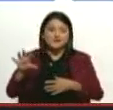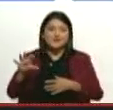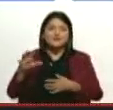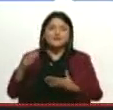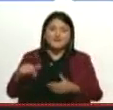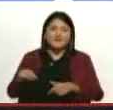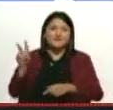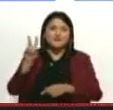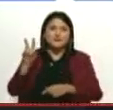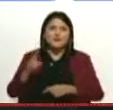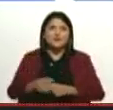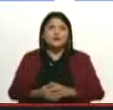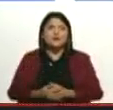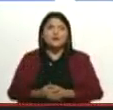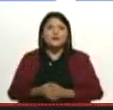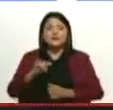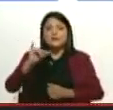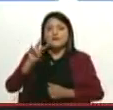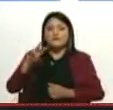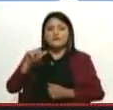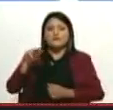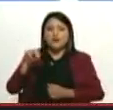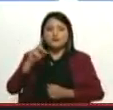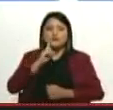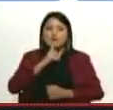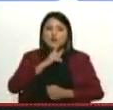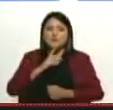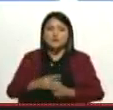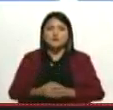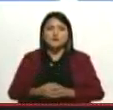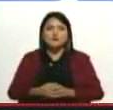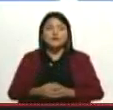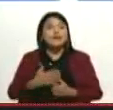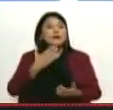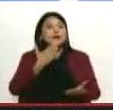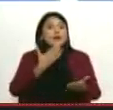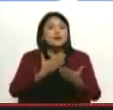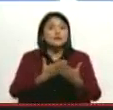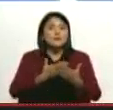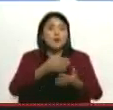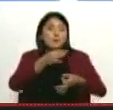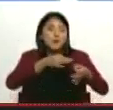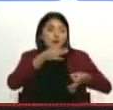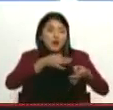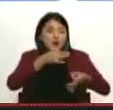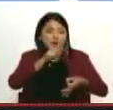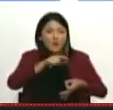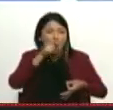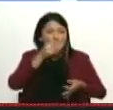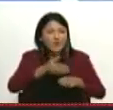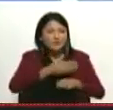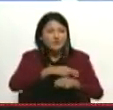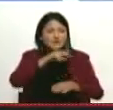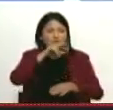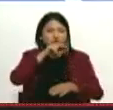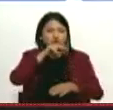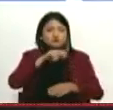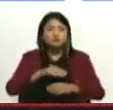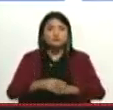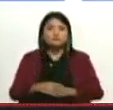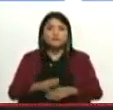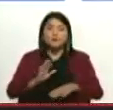Gracias por esa tremenda exposición que ha hecho el día de hoy para celebrar